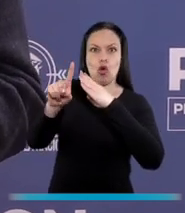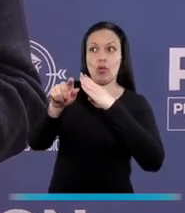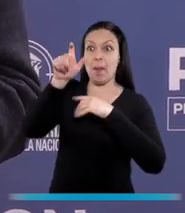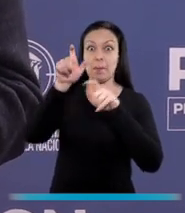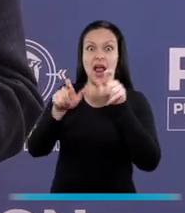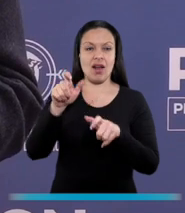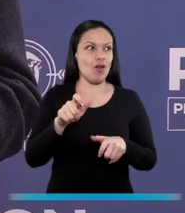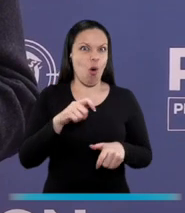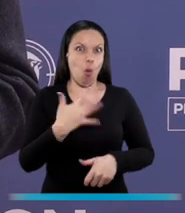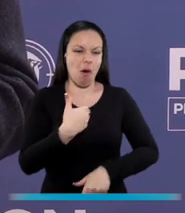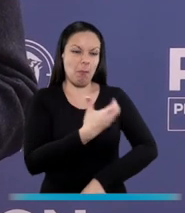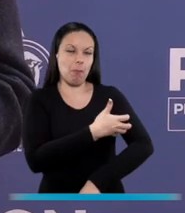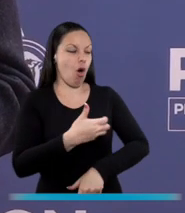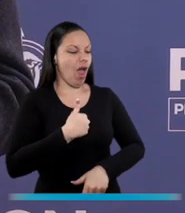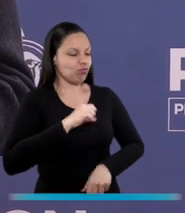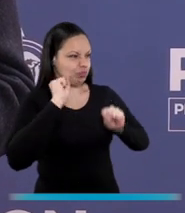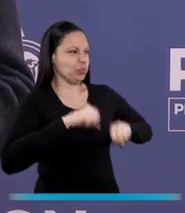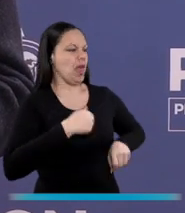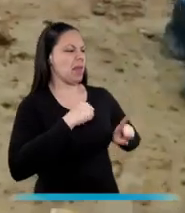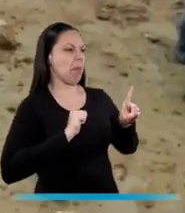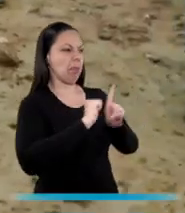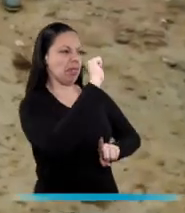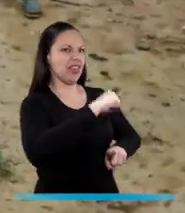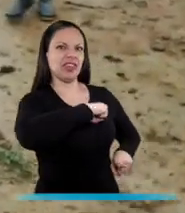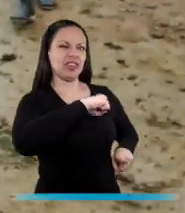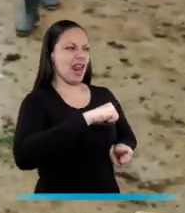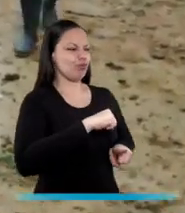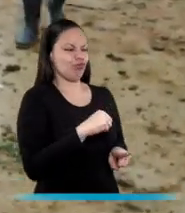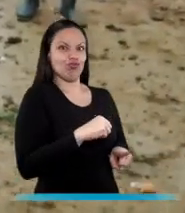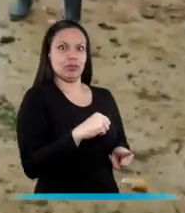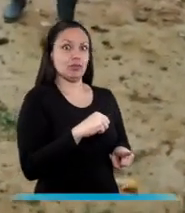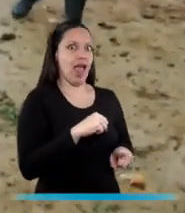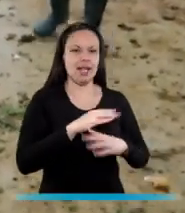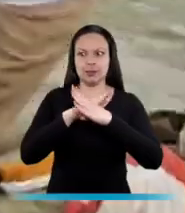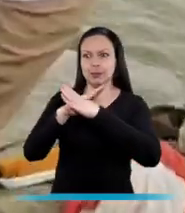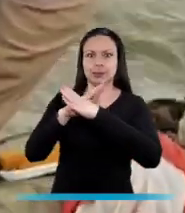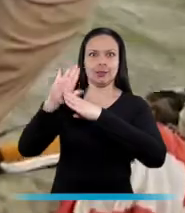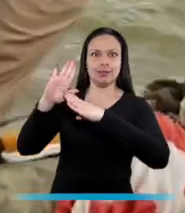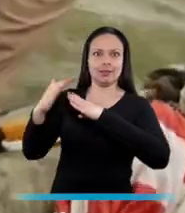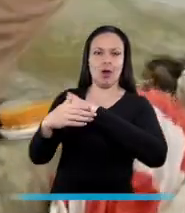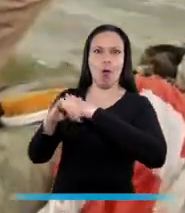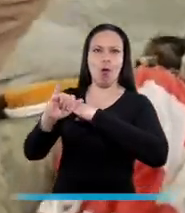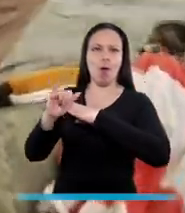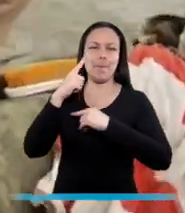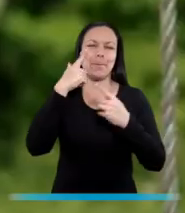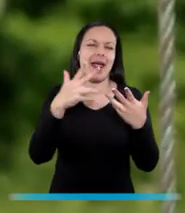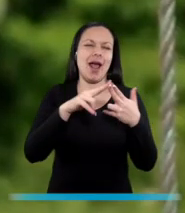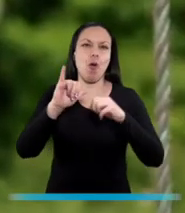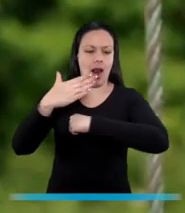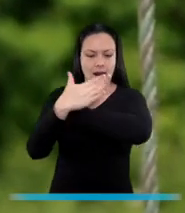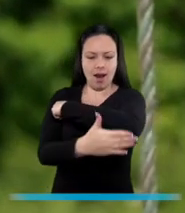que los que tienen el poder abusen de ese poder vulnerando sus propios derechos. Por eso, esa analogía que hemos